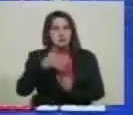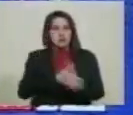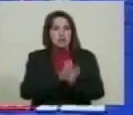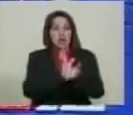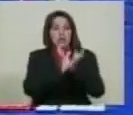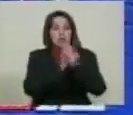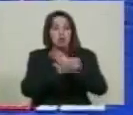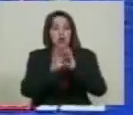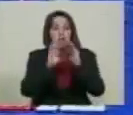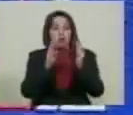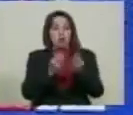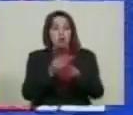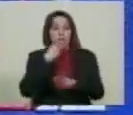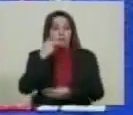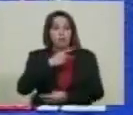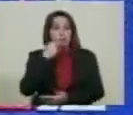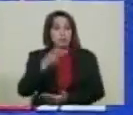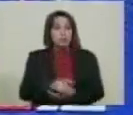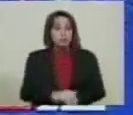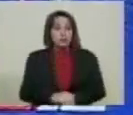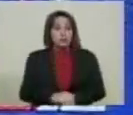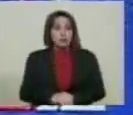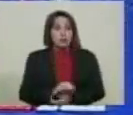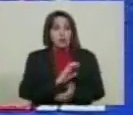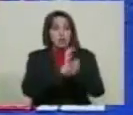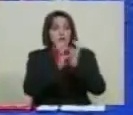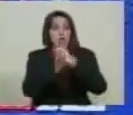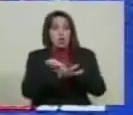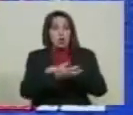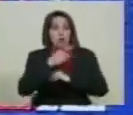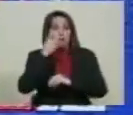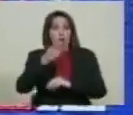geopolítico, mundial, geopolítico, regional.